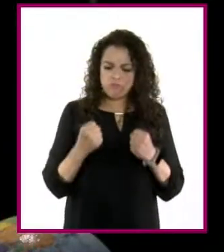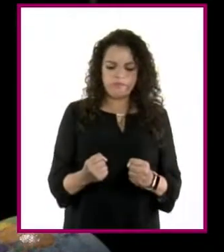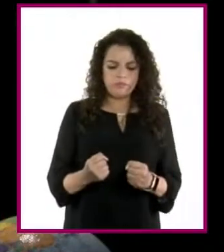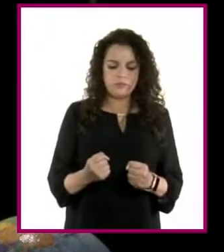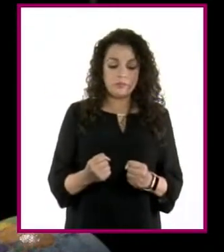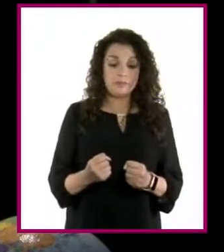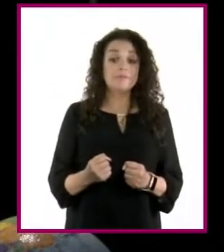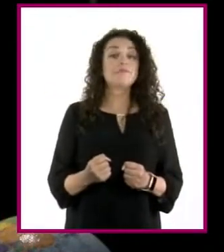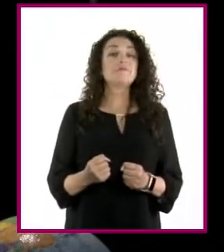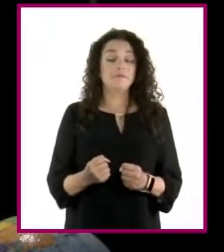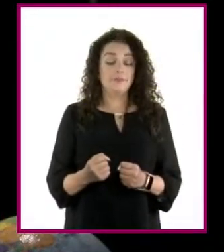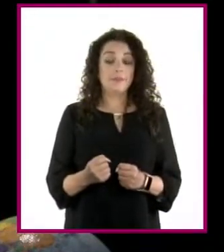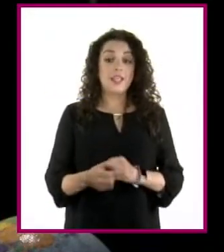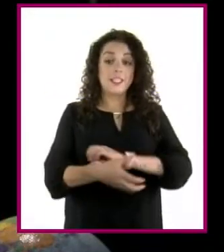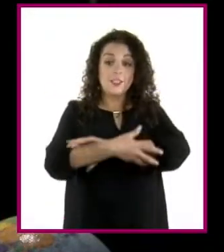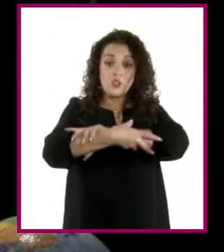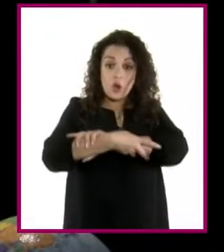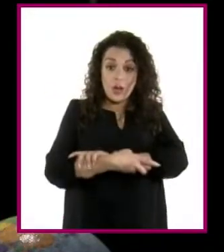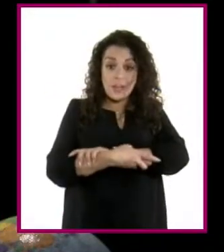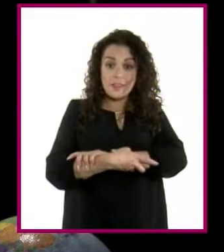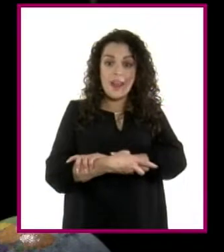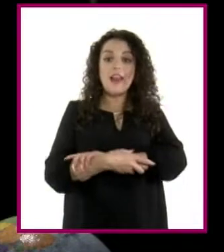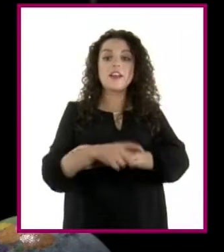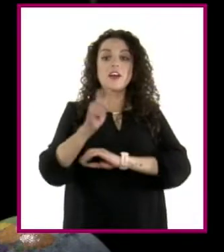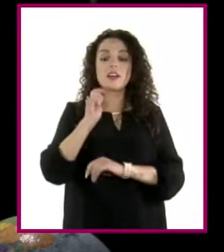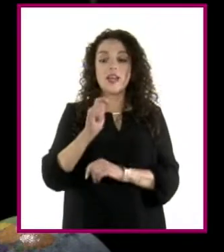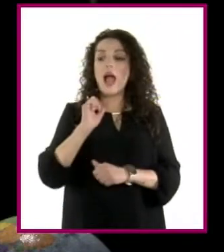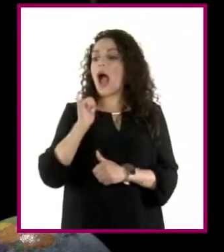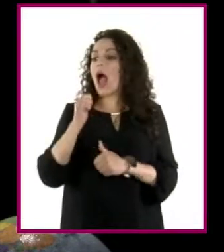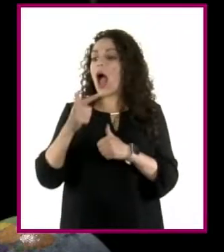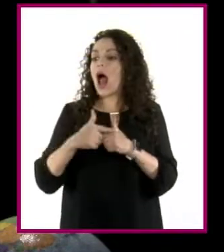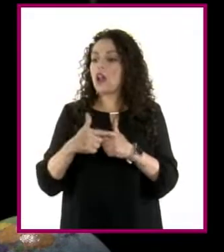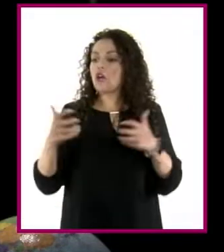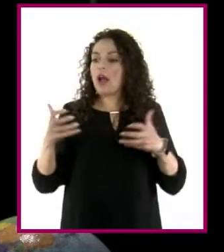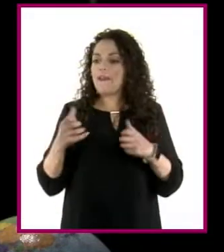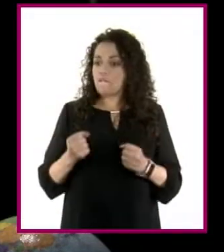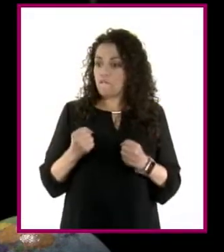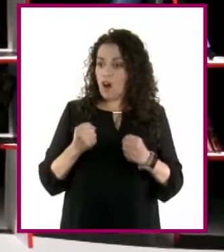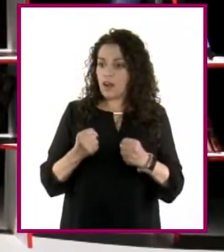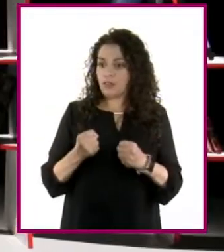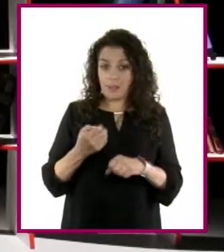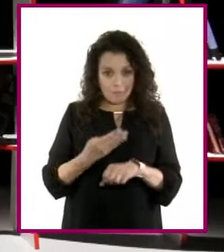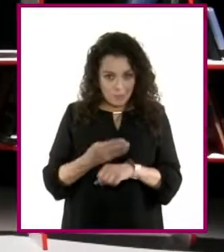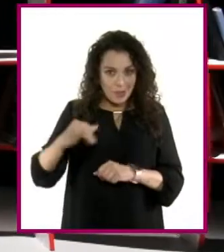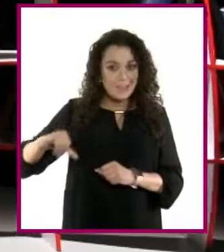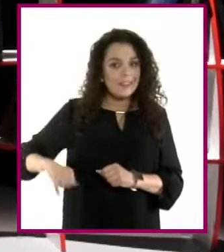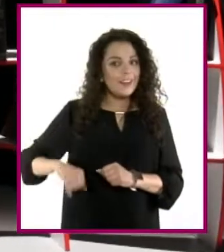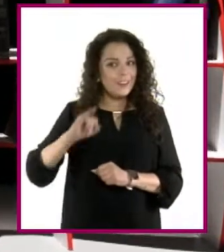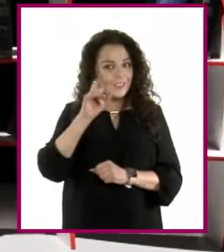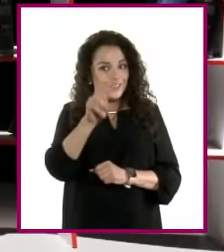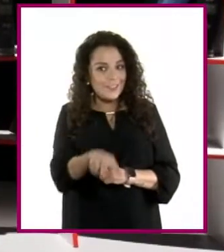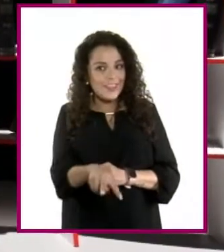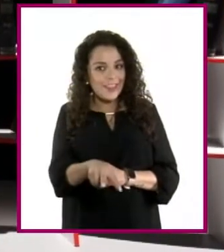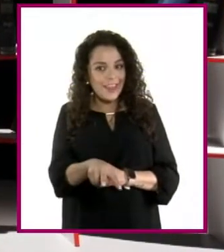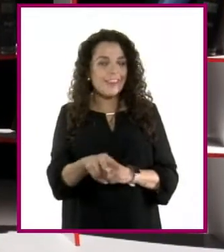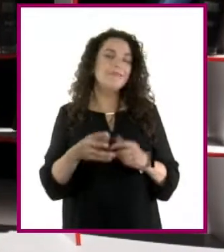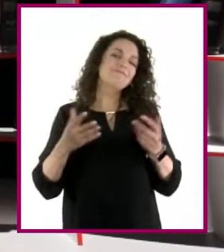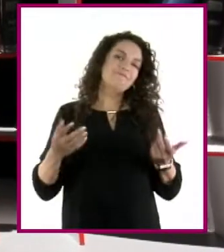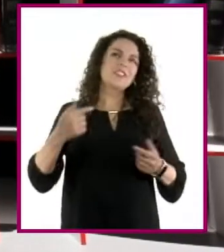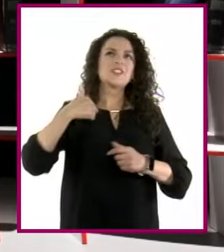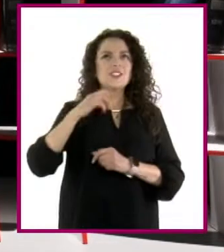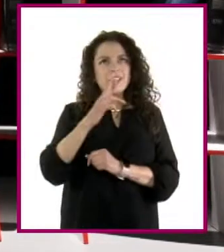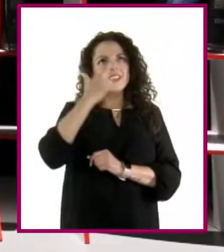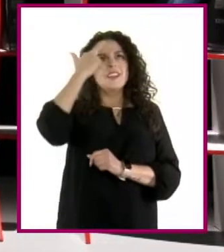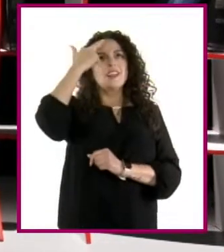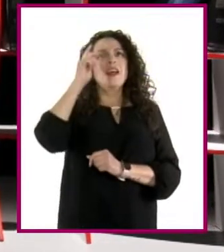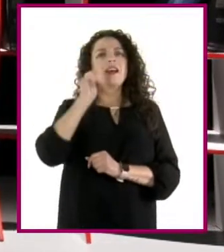que ser solidario tiene que ver con hacer sólido algo. Interesante, ¿no? Pues esto me recuerda